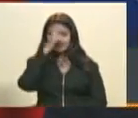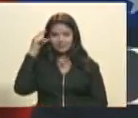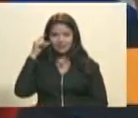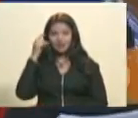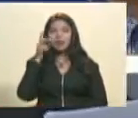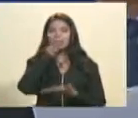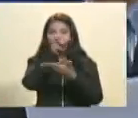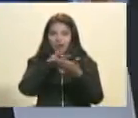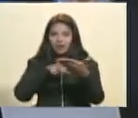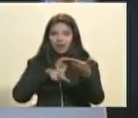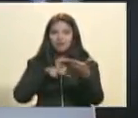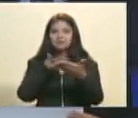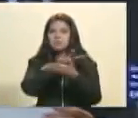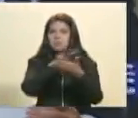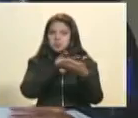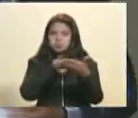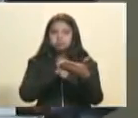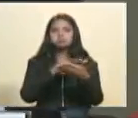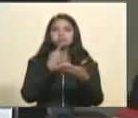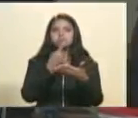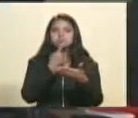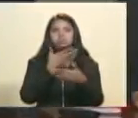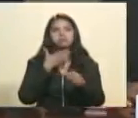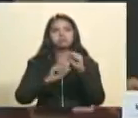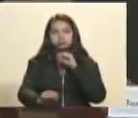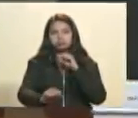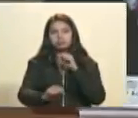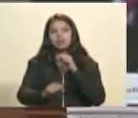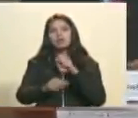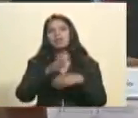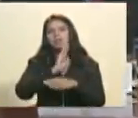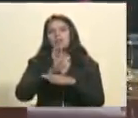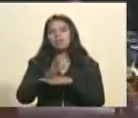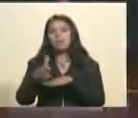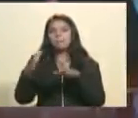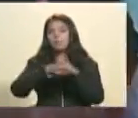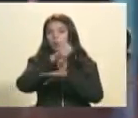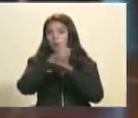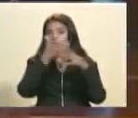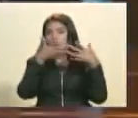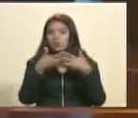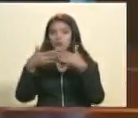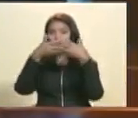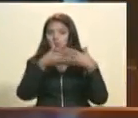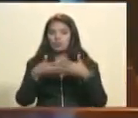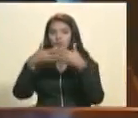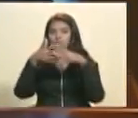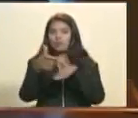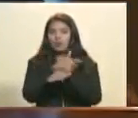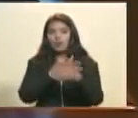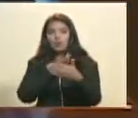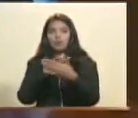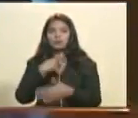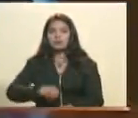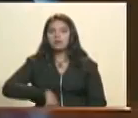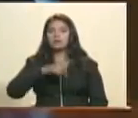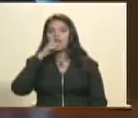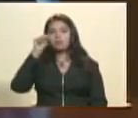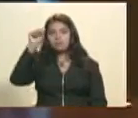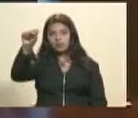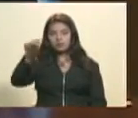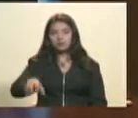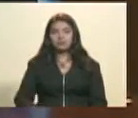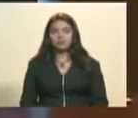va a leer un comunicado para pronunciar y rechazar las sanciones impuestas por el gobierno de los Estados Unidos hacia el presidente de nuestra República